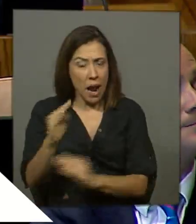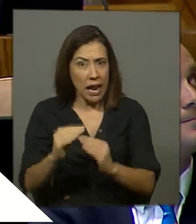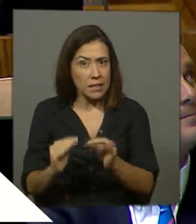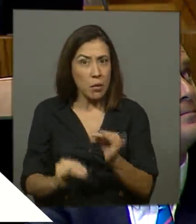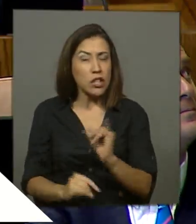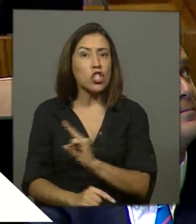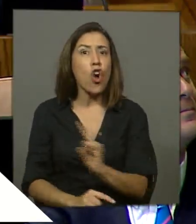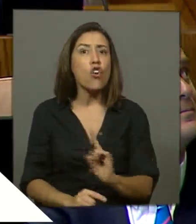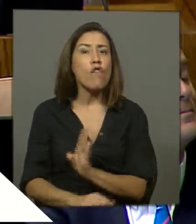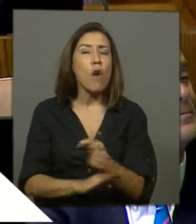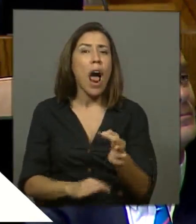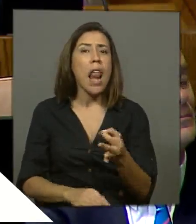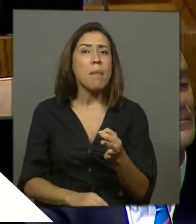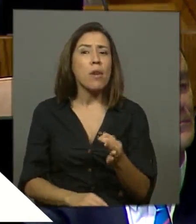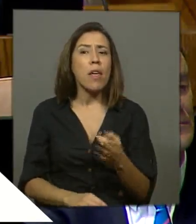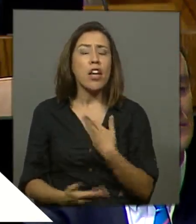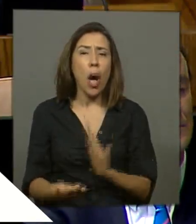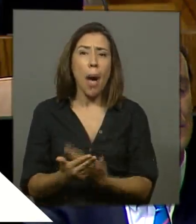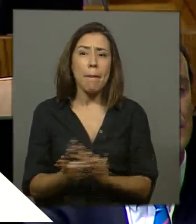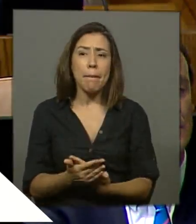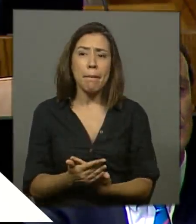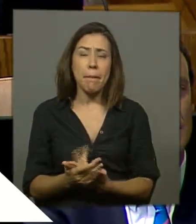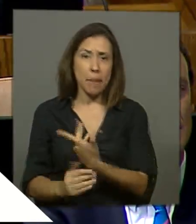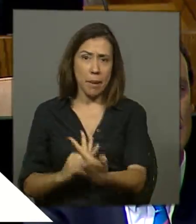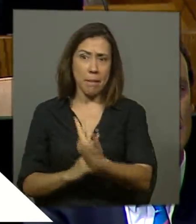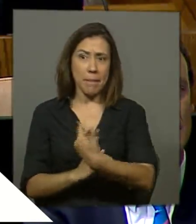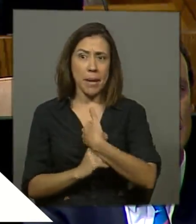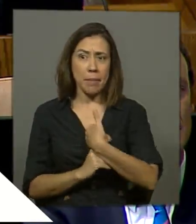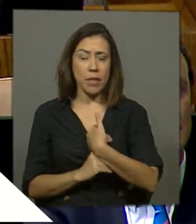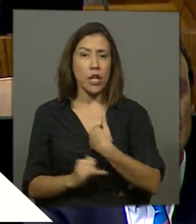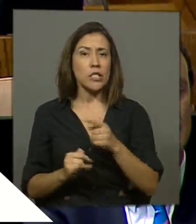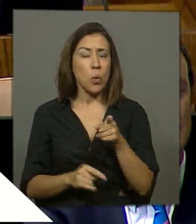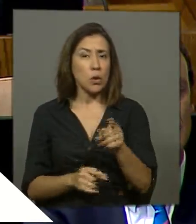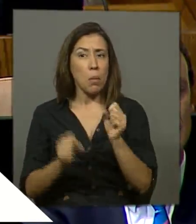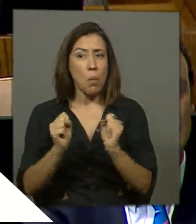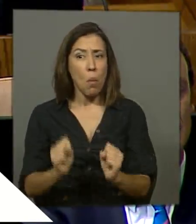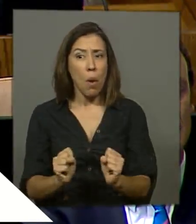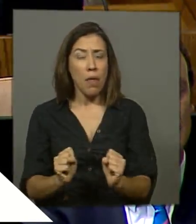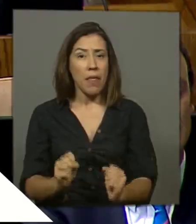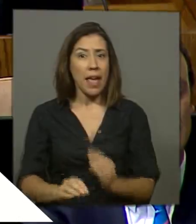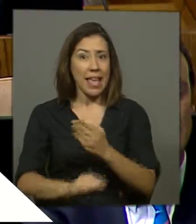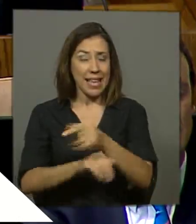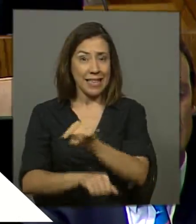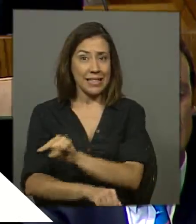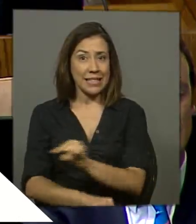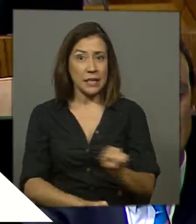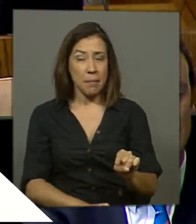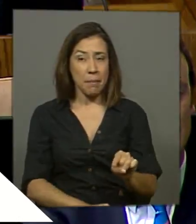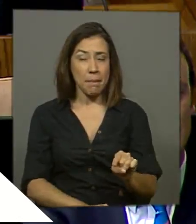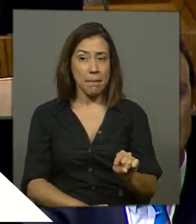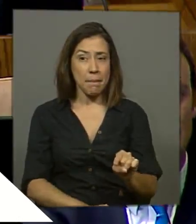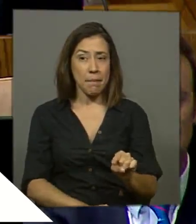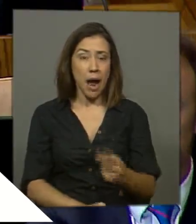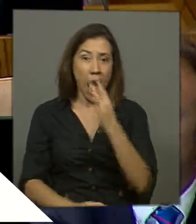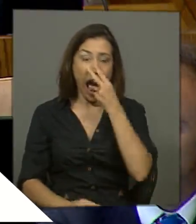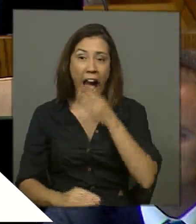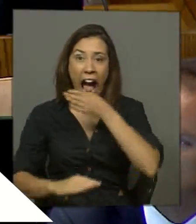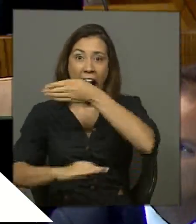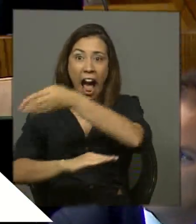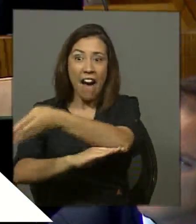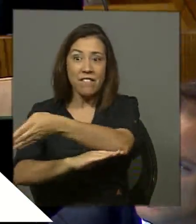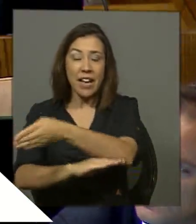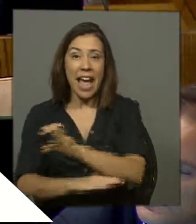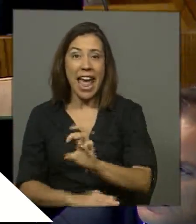no tuvo que ir a la moneda y ministro quiero aprovechar porque me lo pidieron si usted puede ir durante esta semana a verlos A